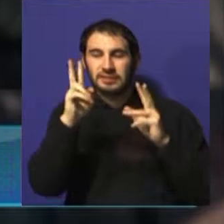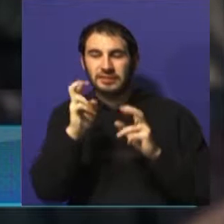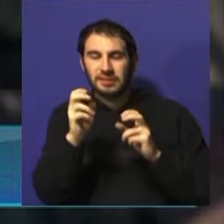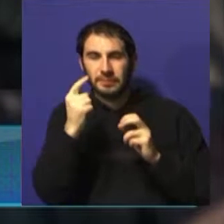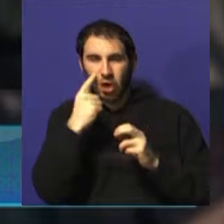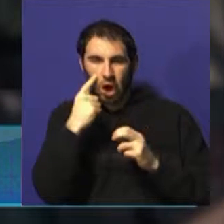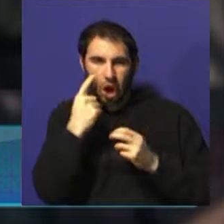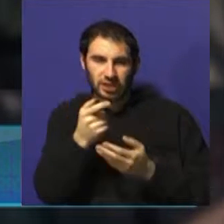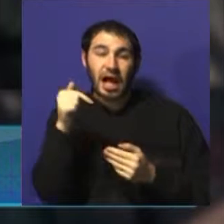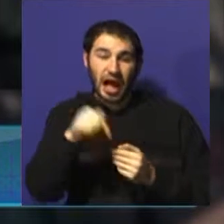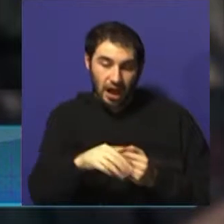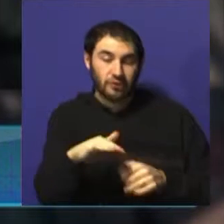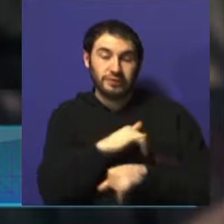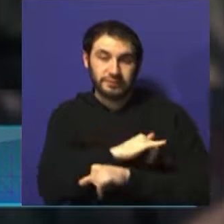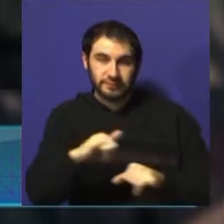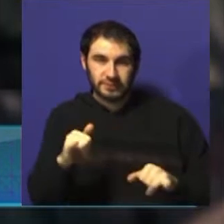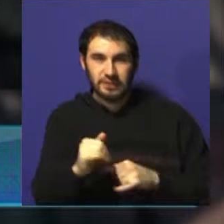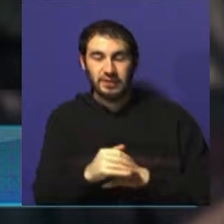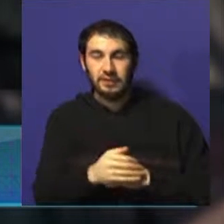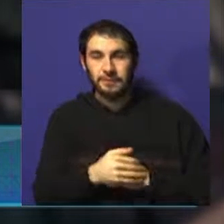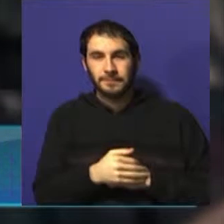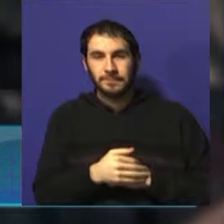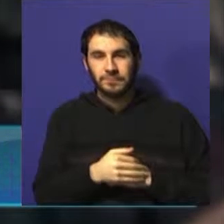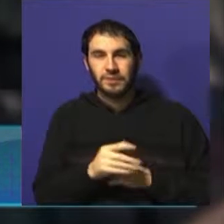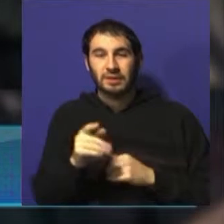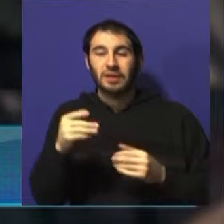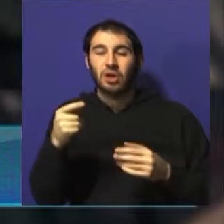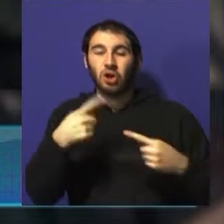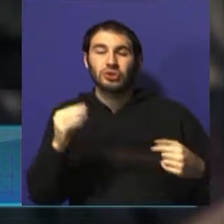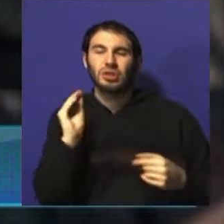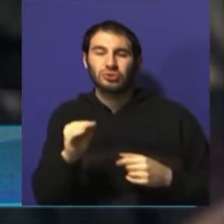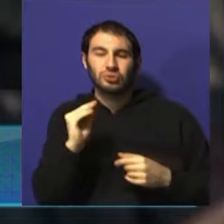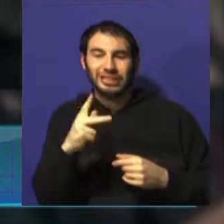conoce ahora, hoy día, se reconoce como la corrupción